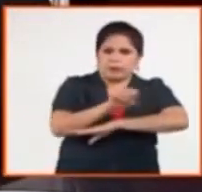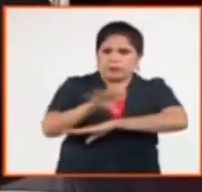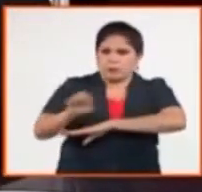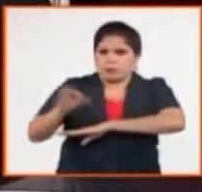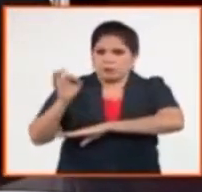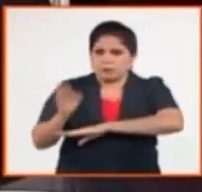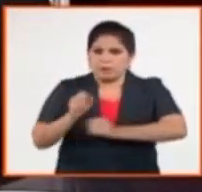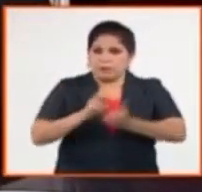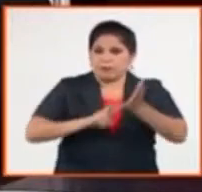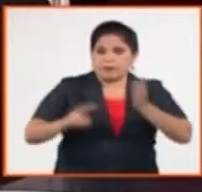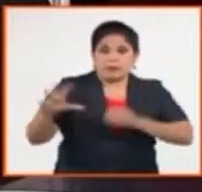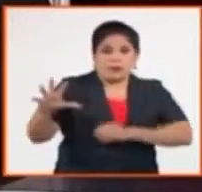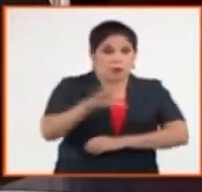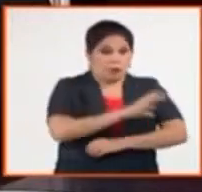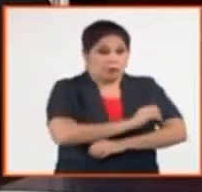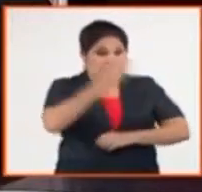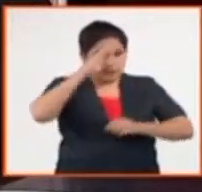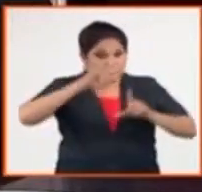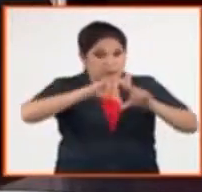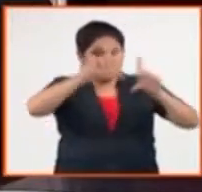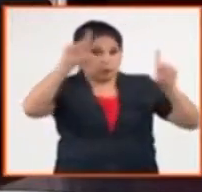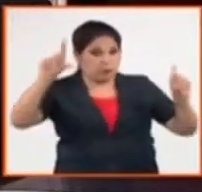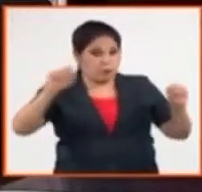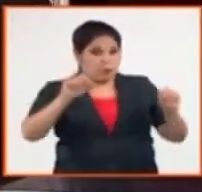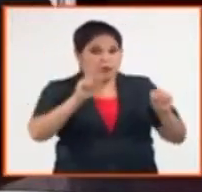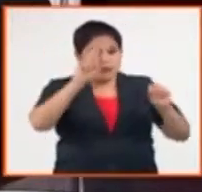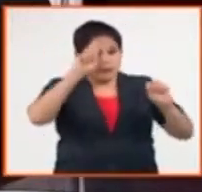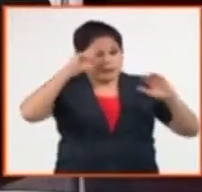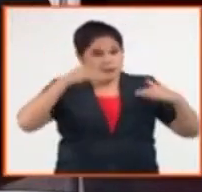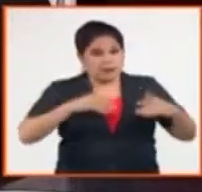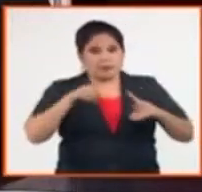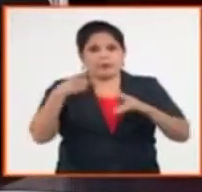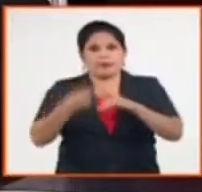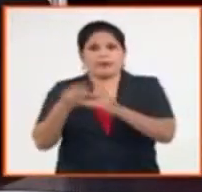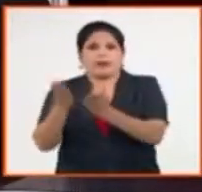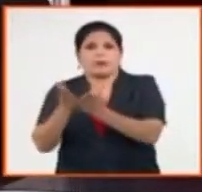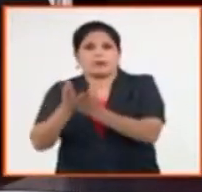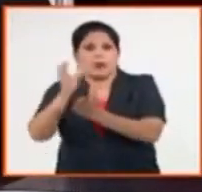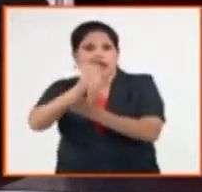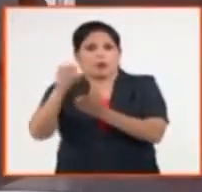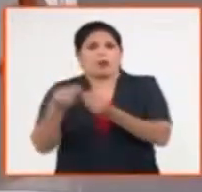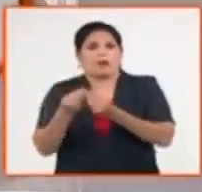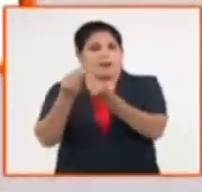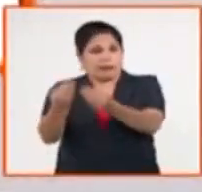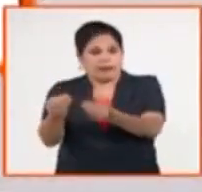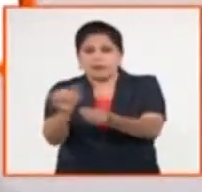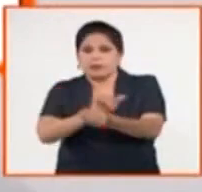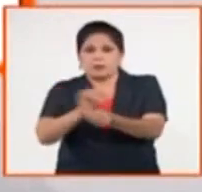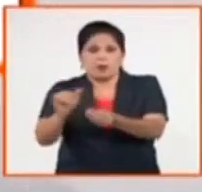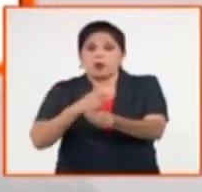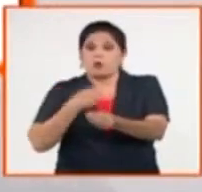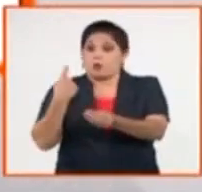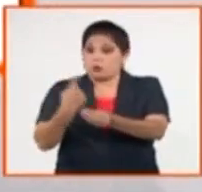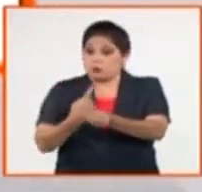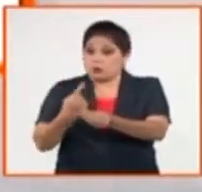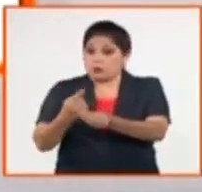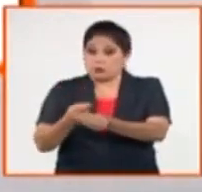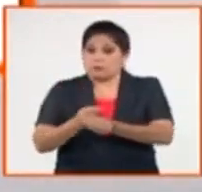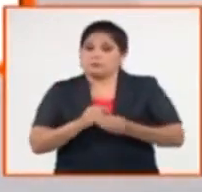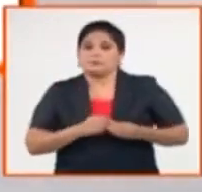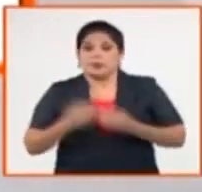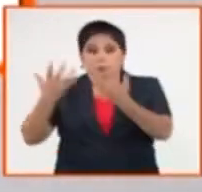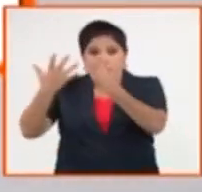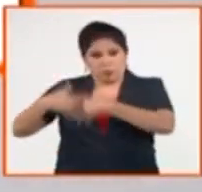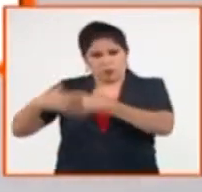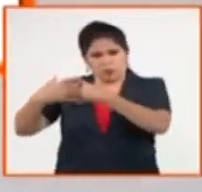el sistema de salud y educación, tenemos que decir que vamos a recibir en la próxima, o sea, en lo que va